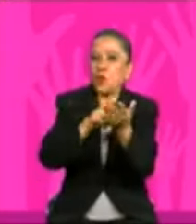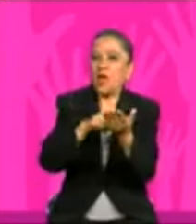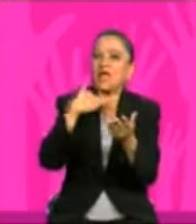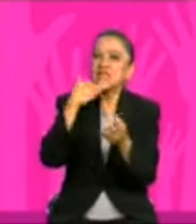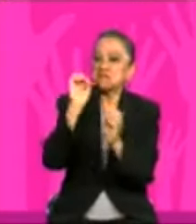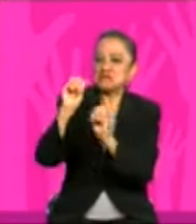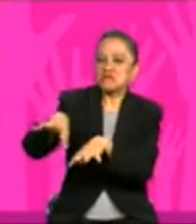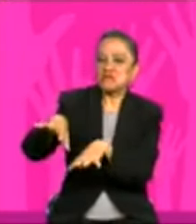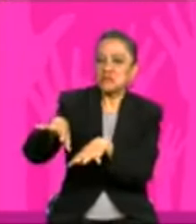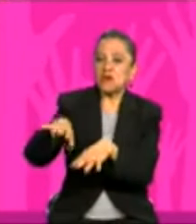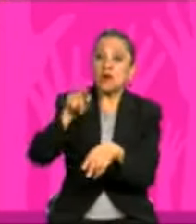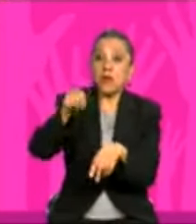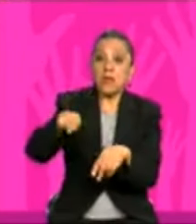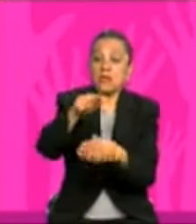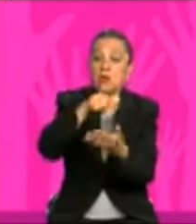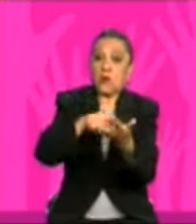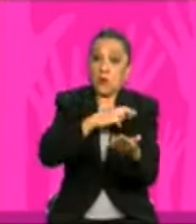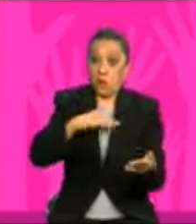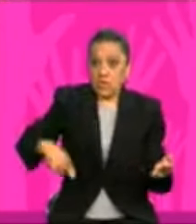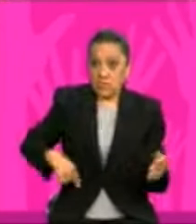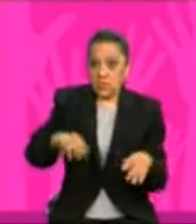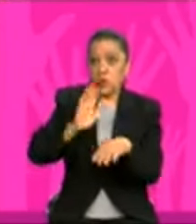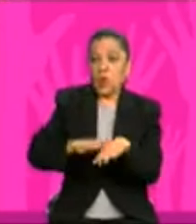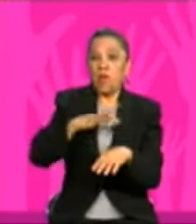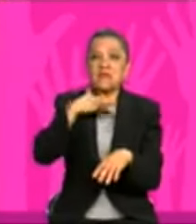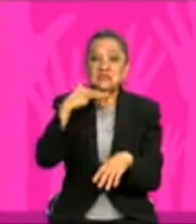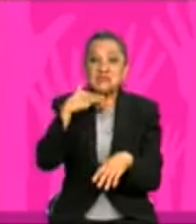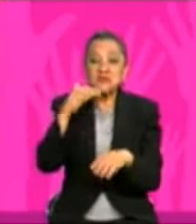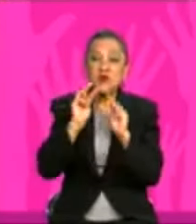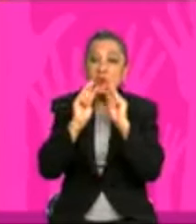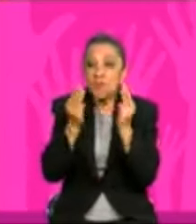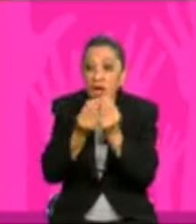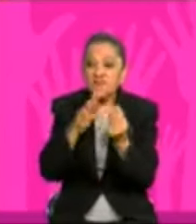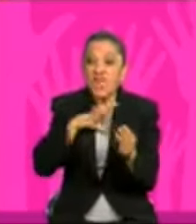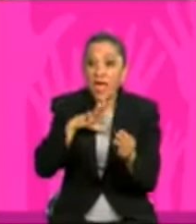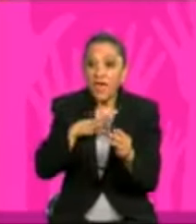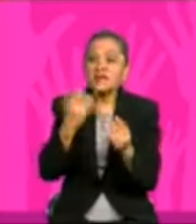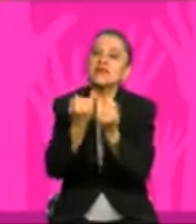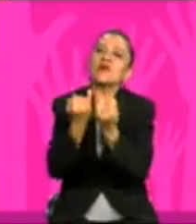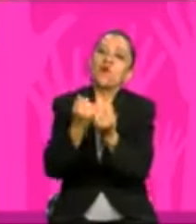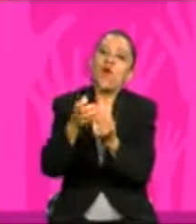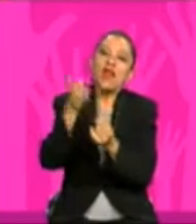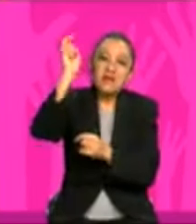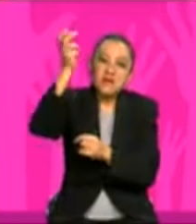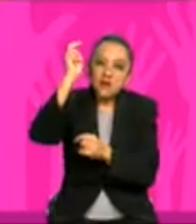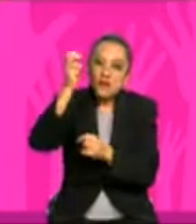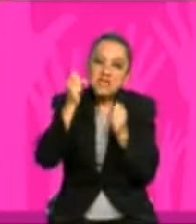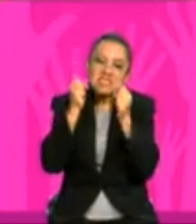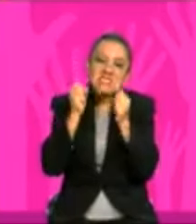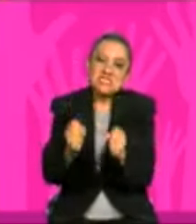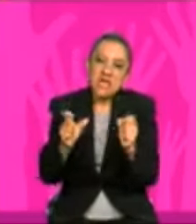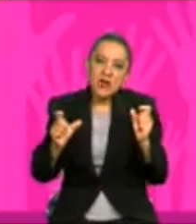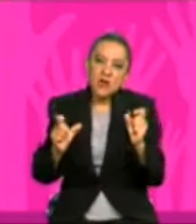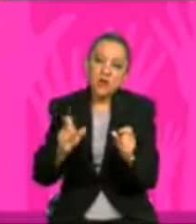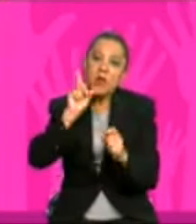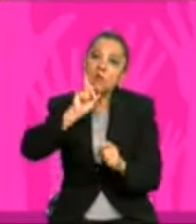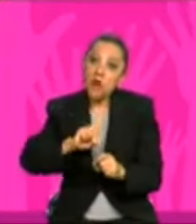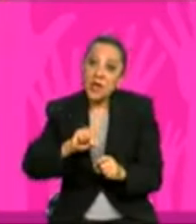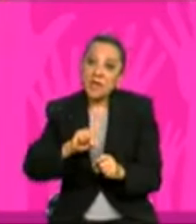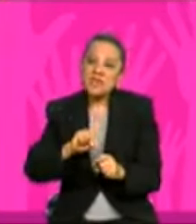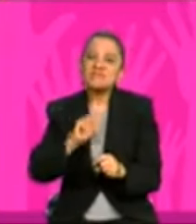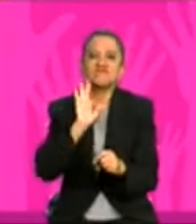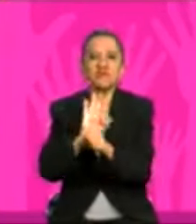mayor delincuencia hay, y rutas seguras para las mujeres. Tenemos que proteger las zonas de entrada del